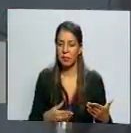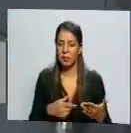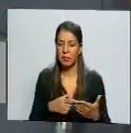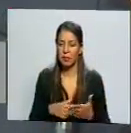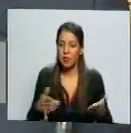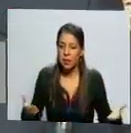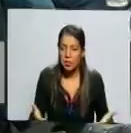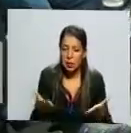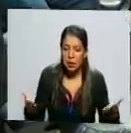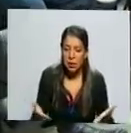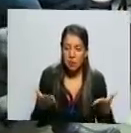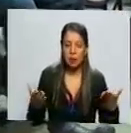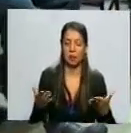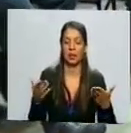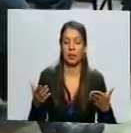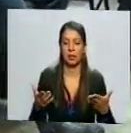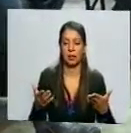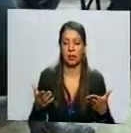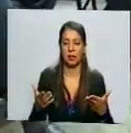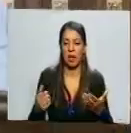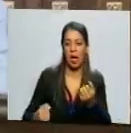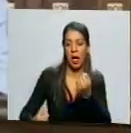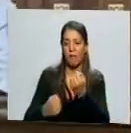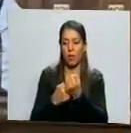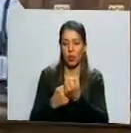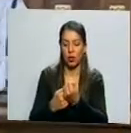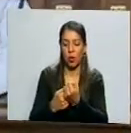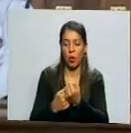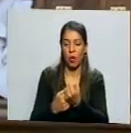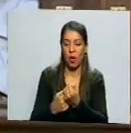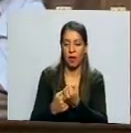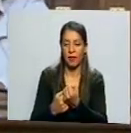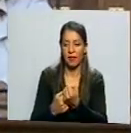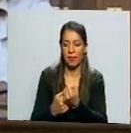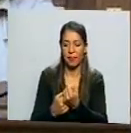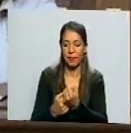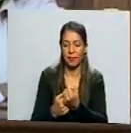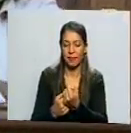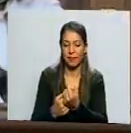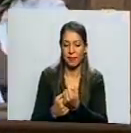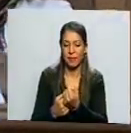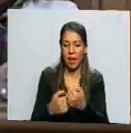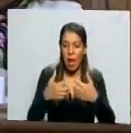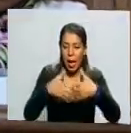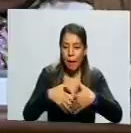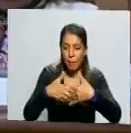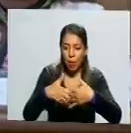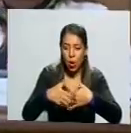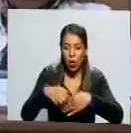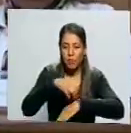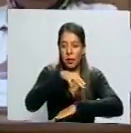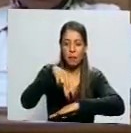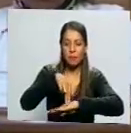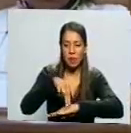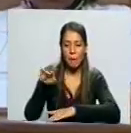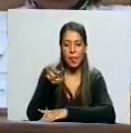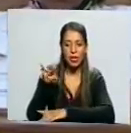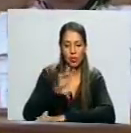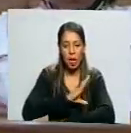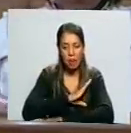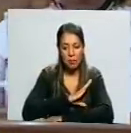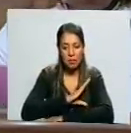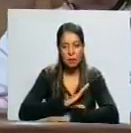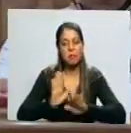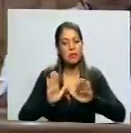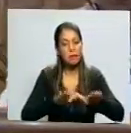estímulos e incentivos a la promoción de la producción nacional y al